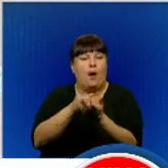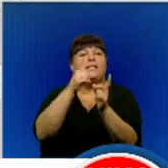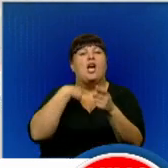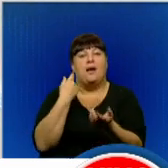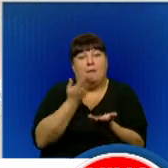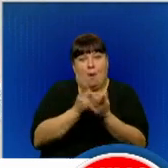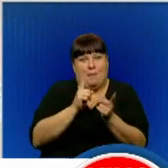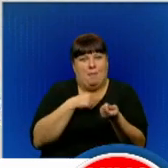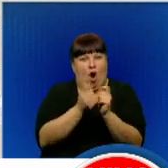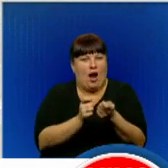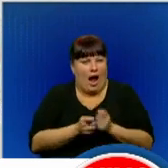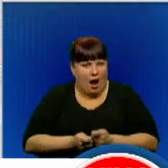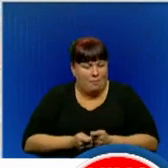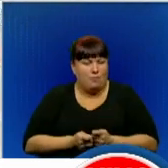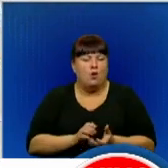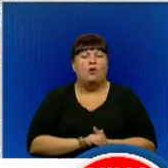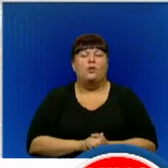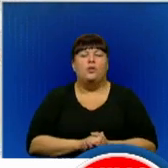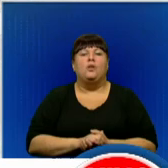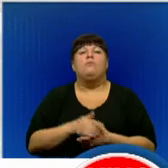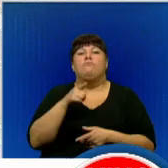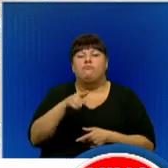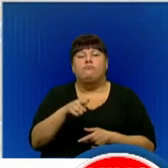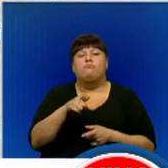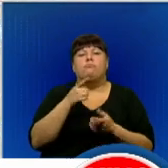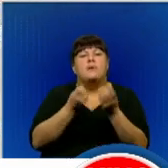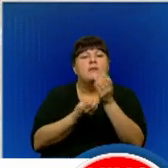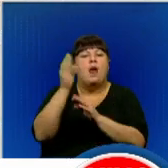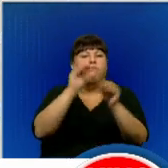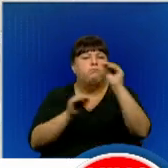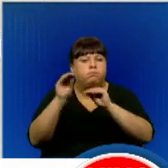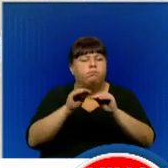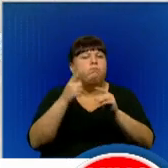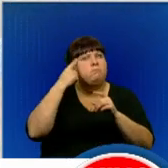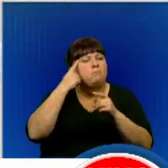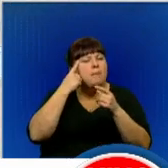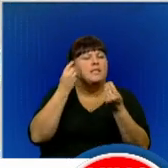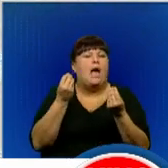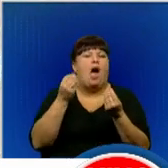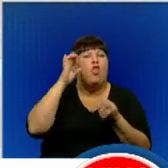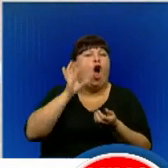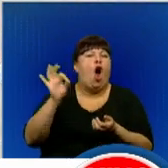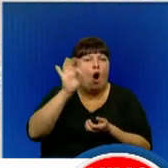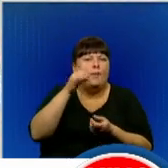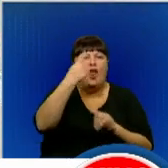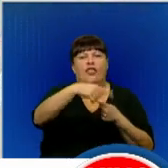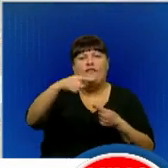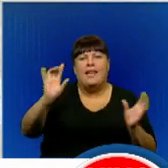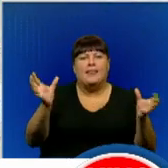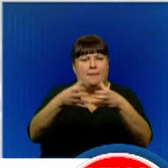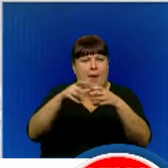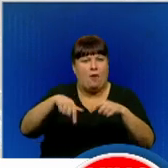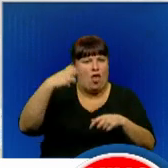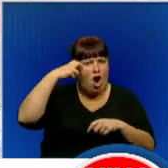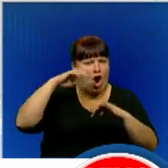que he propuesto que ha sido elaborado teniendo en cuenta la opinión de diversos miembros de este